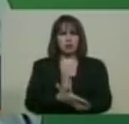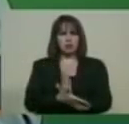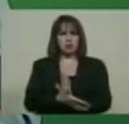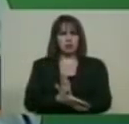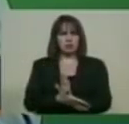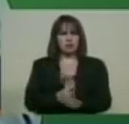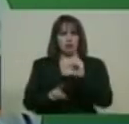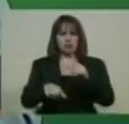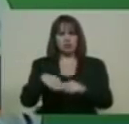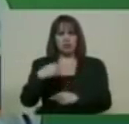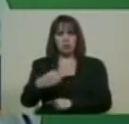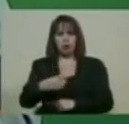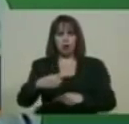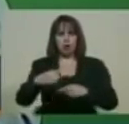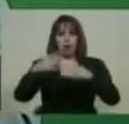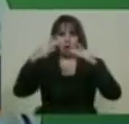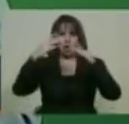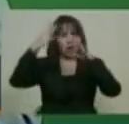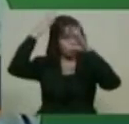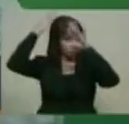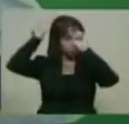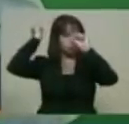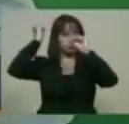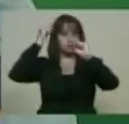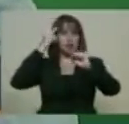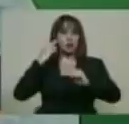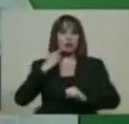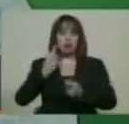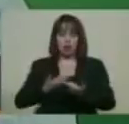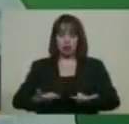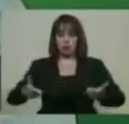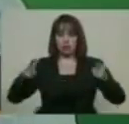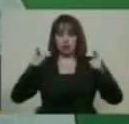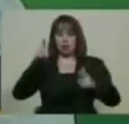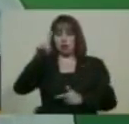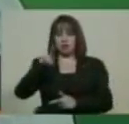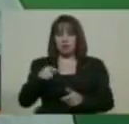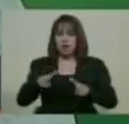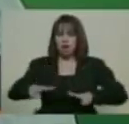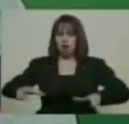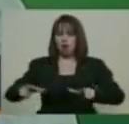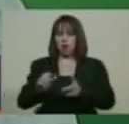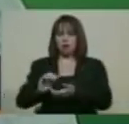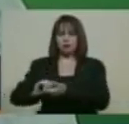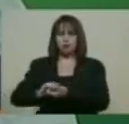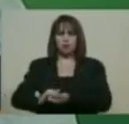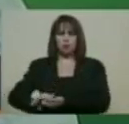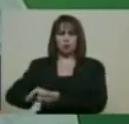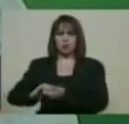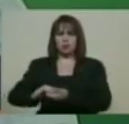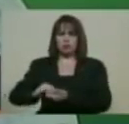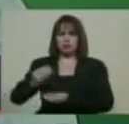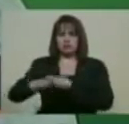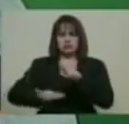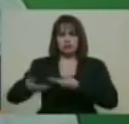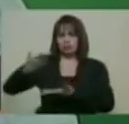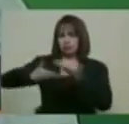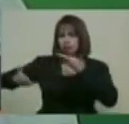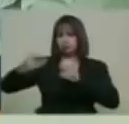las capacidades diplomáticas del Libertador, también en Trujillo, en las negociaciones con